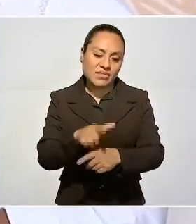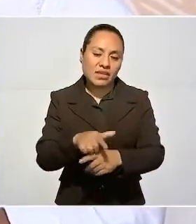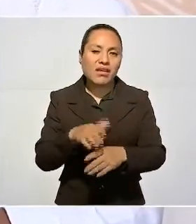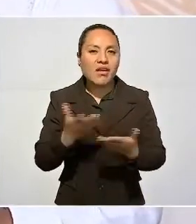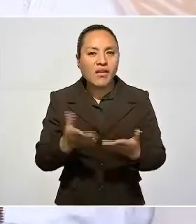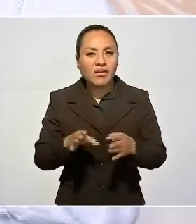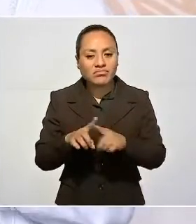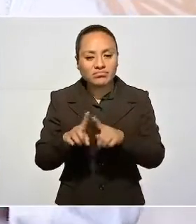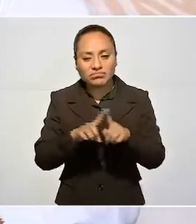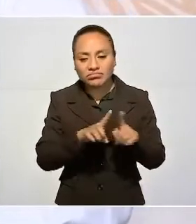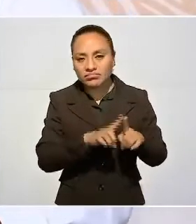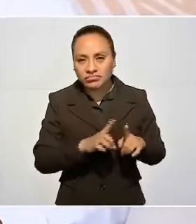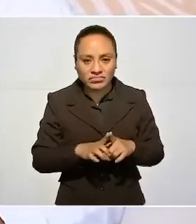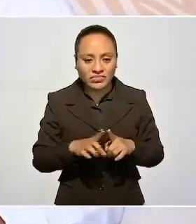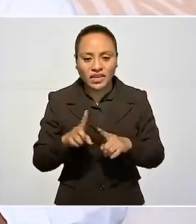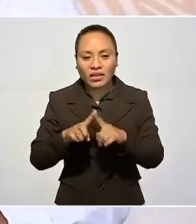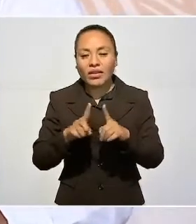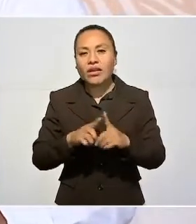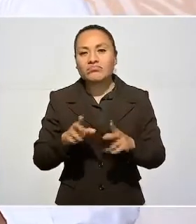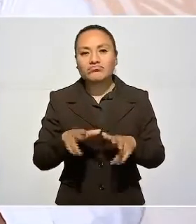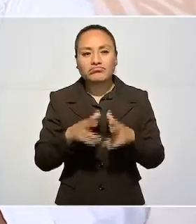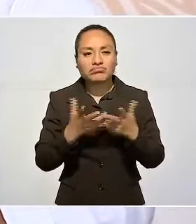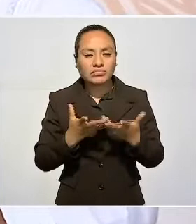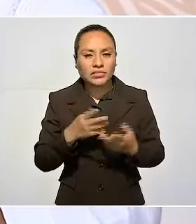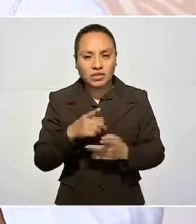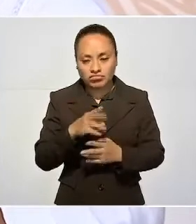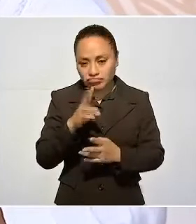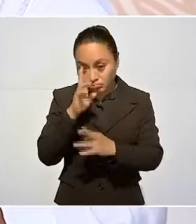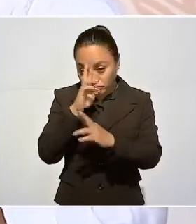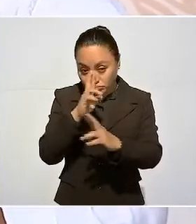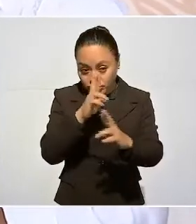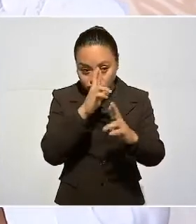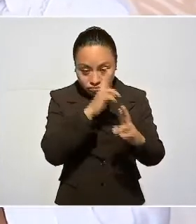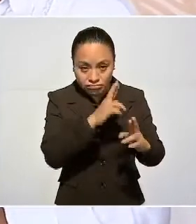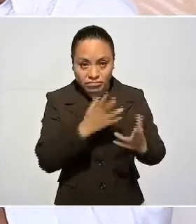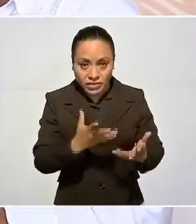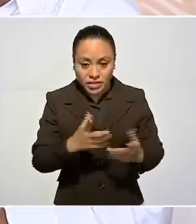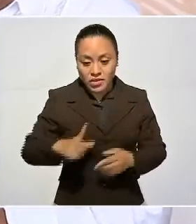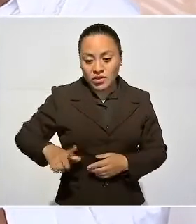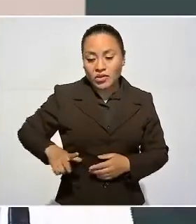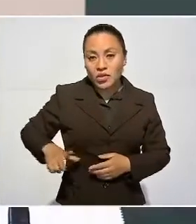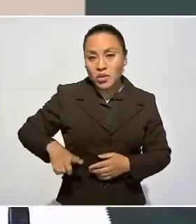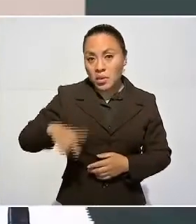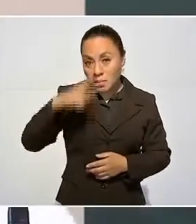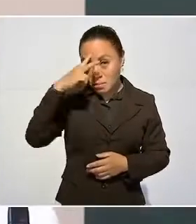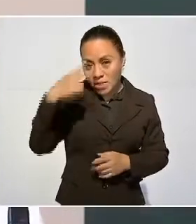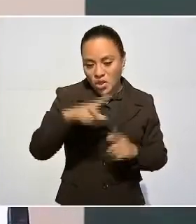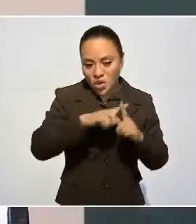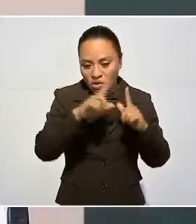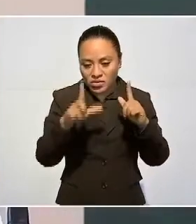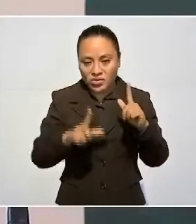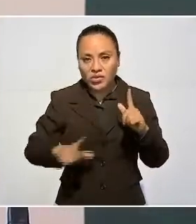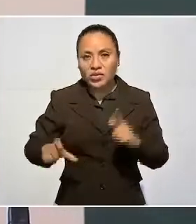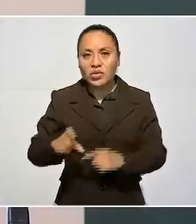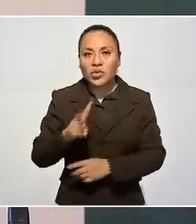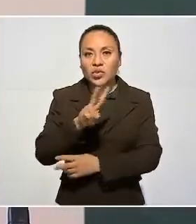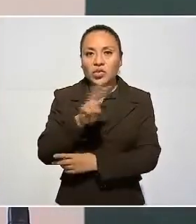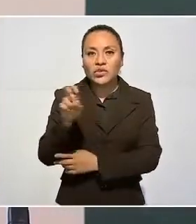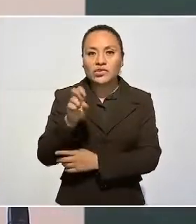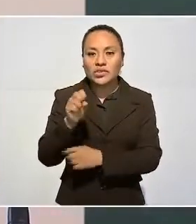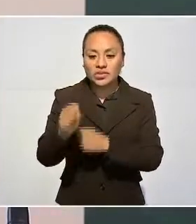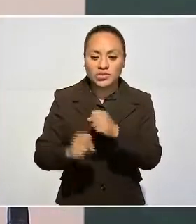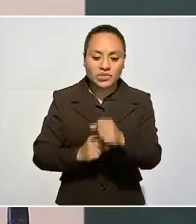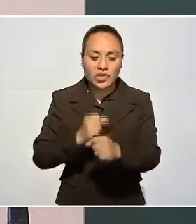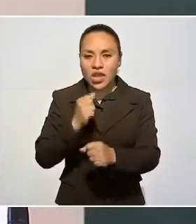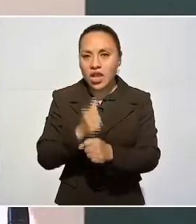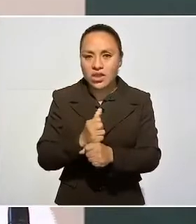los actos conmemorativos que está haciendo el Gobierno de México en ocasión de los 200 años de